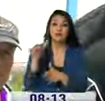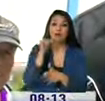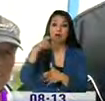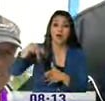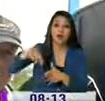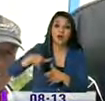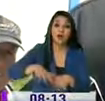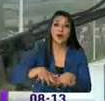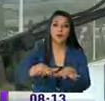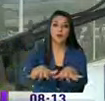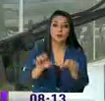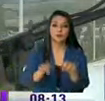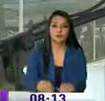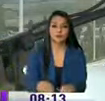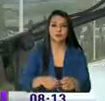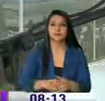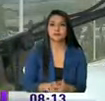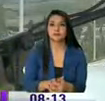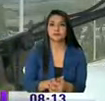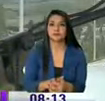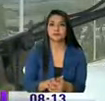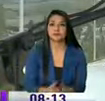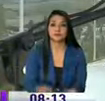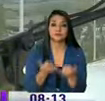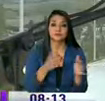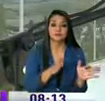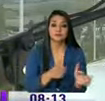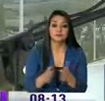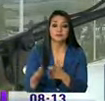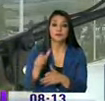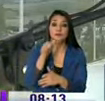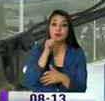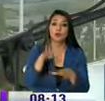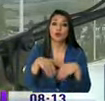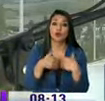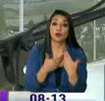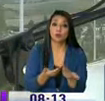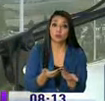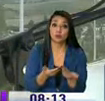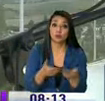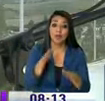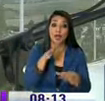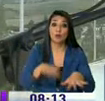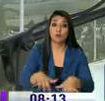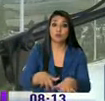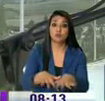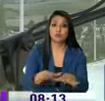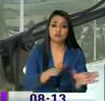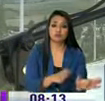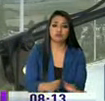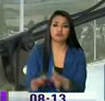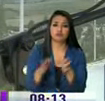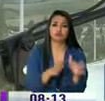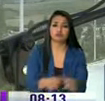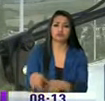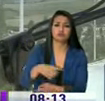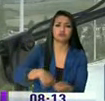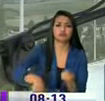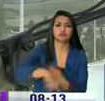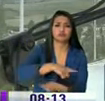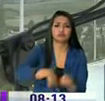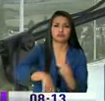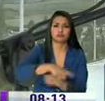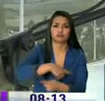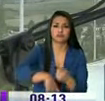aguas residuales. Pero ahora tratamos el agua, las aguas residuales, con lo cual estamos cumpliendo el ciclo integral del agua. Estamos